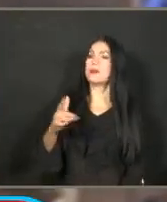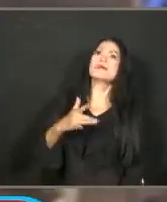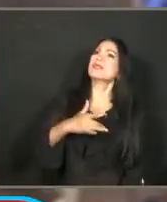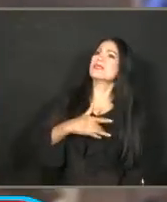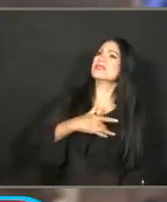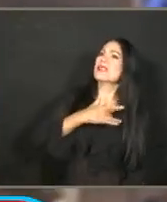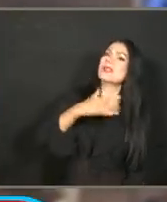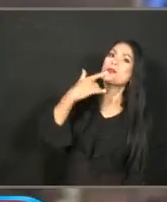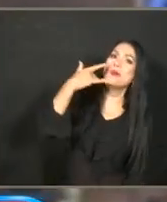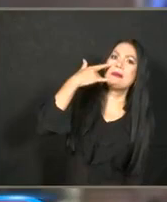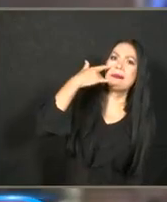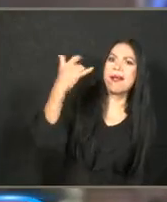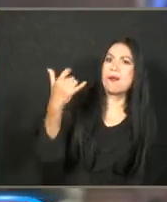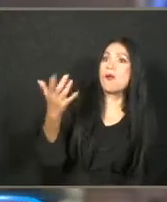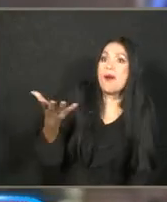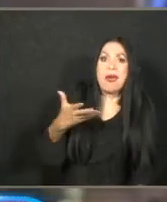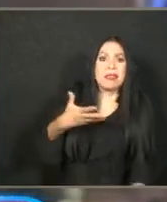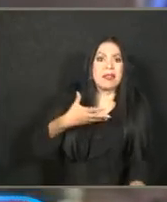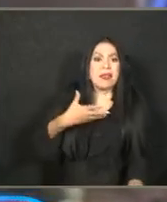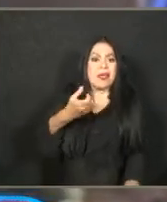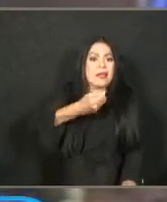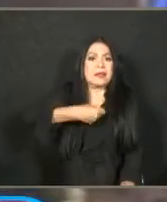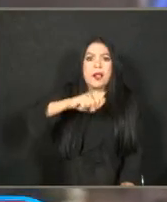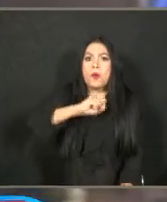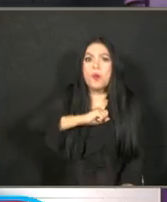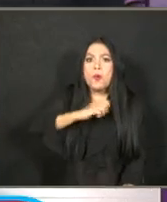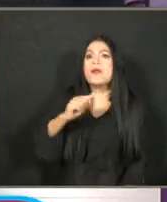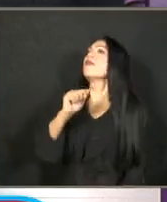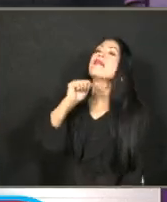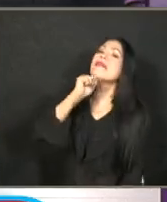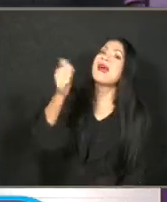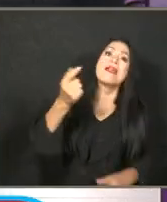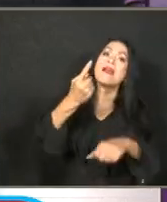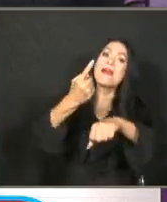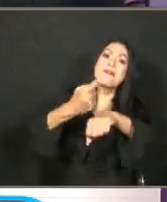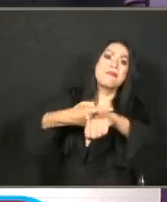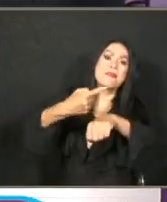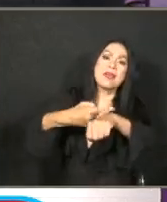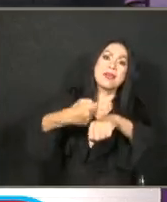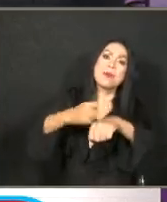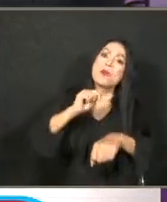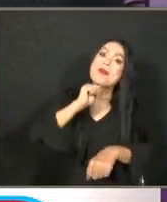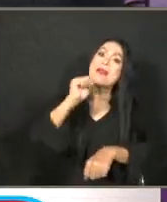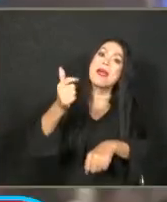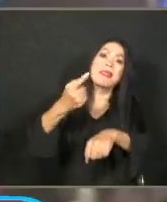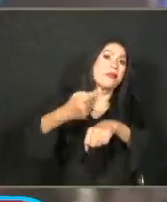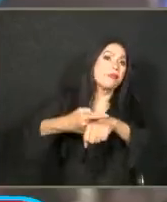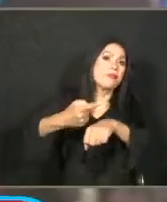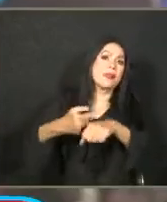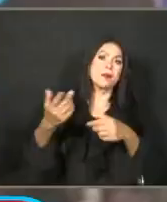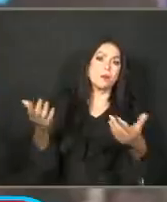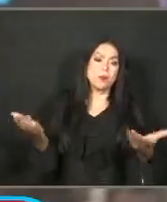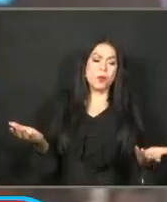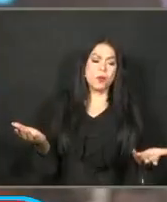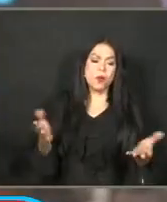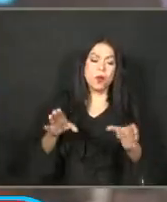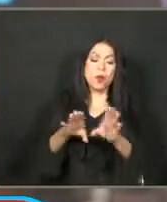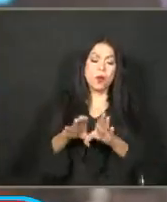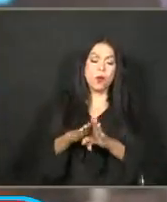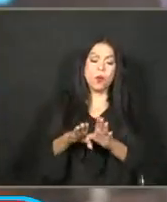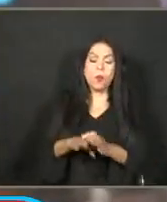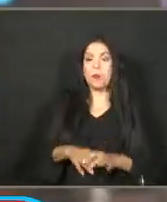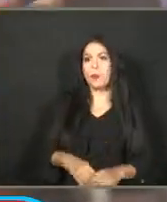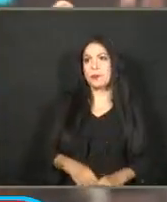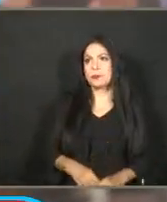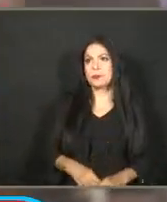mi hermano nueva favorece no andaba enfermo un chequeo de rutina lo haga el chequeo de rutina y me dijo pasas por mí a la